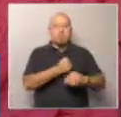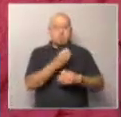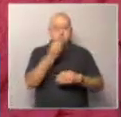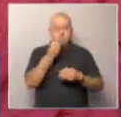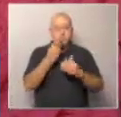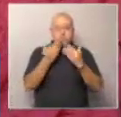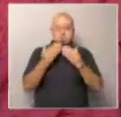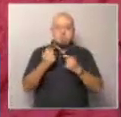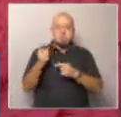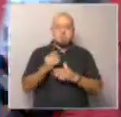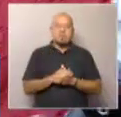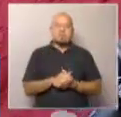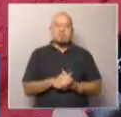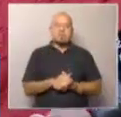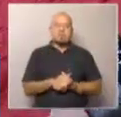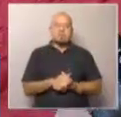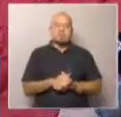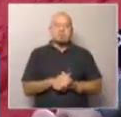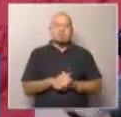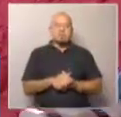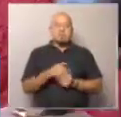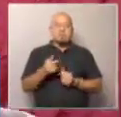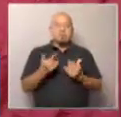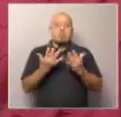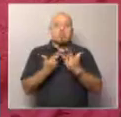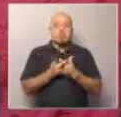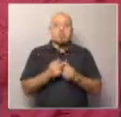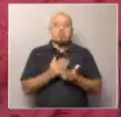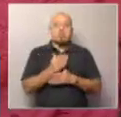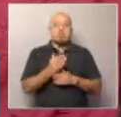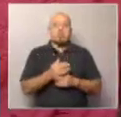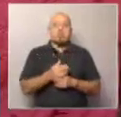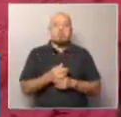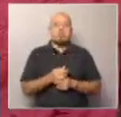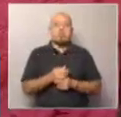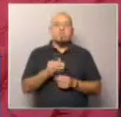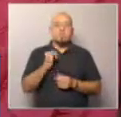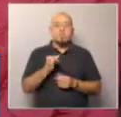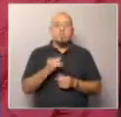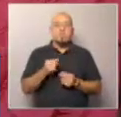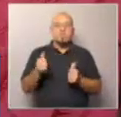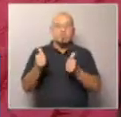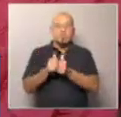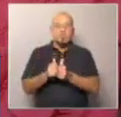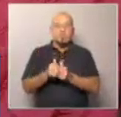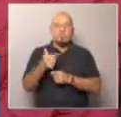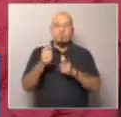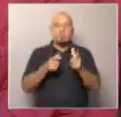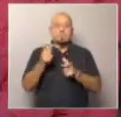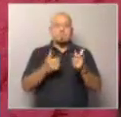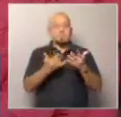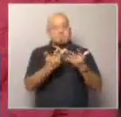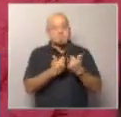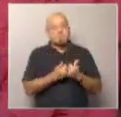estamos muy agradecidos con ellos. Los vecinos organizados siempre dando una mano. Sí, gracias a Dios. Nos juntamos un grupo de vecinos que nos